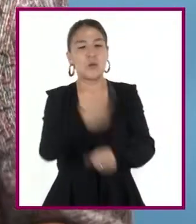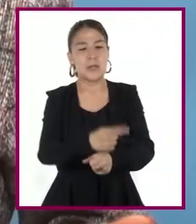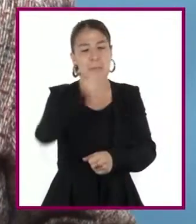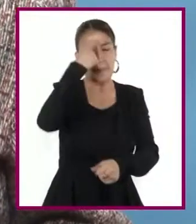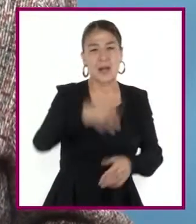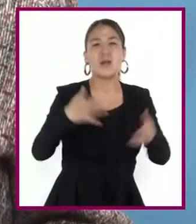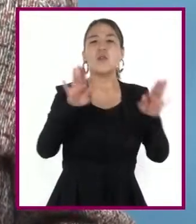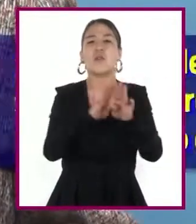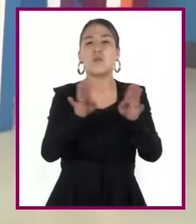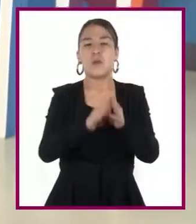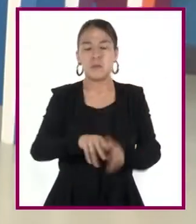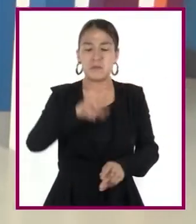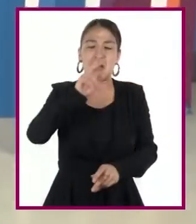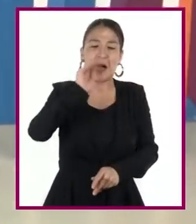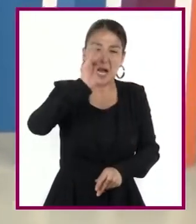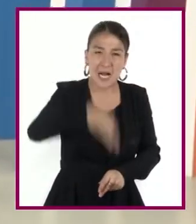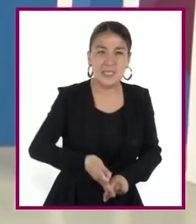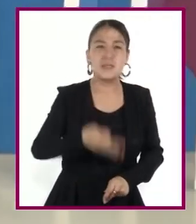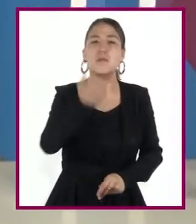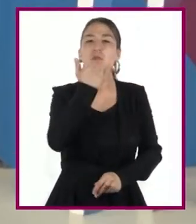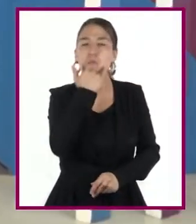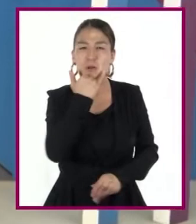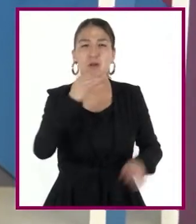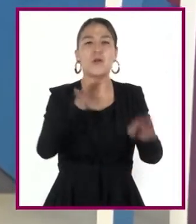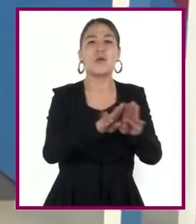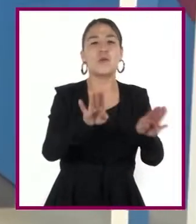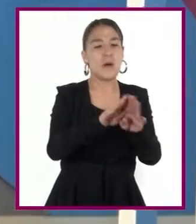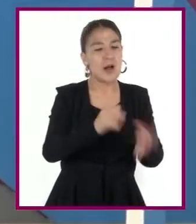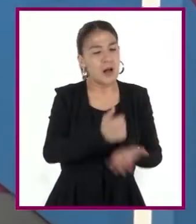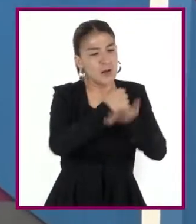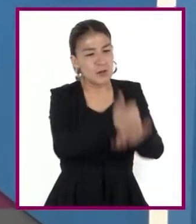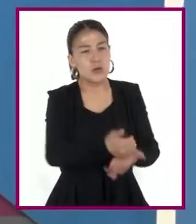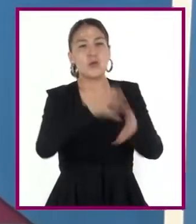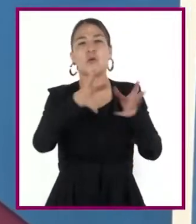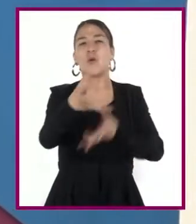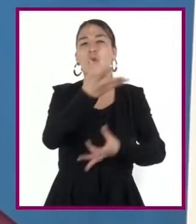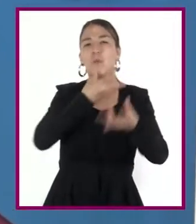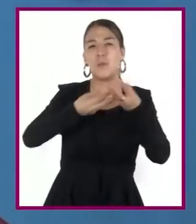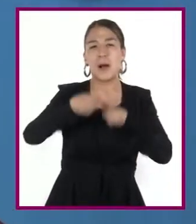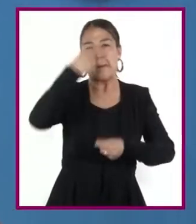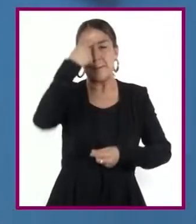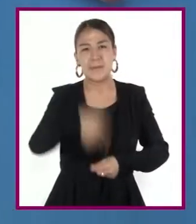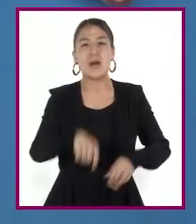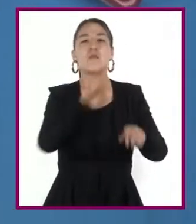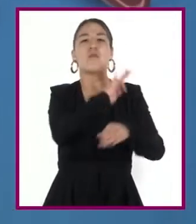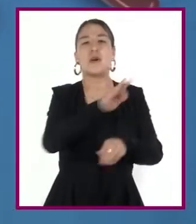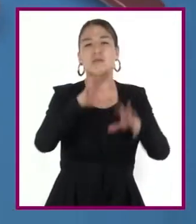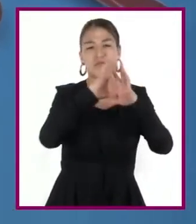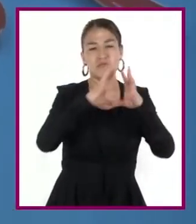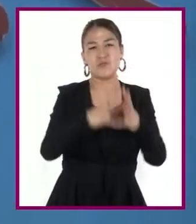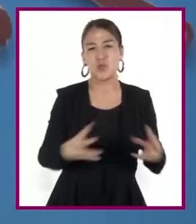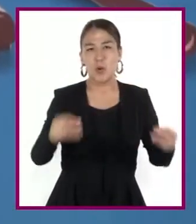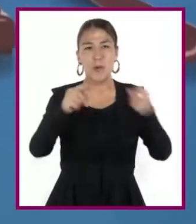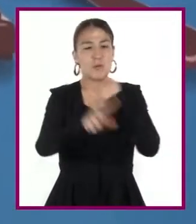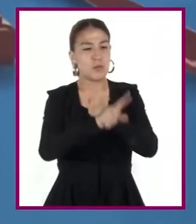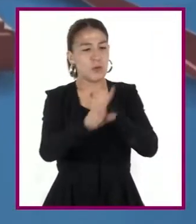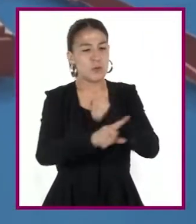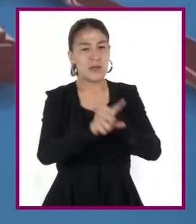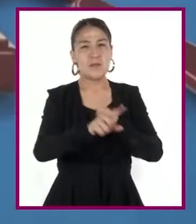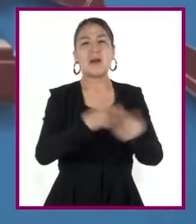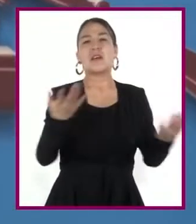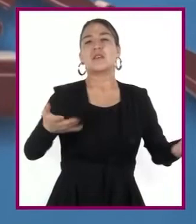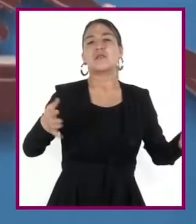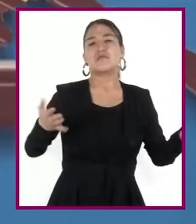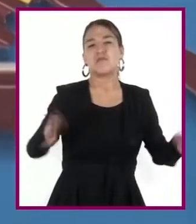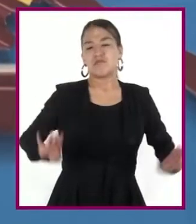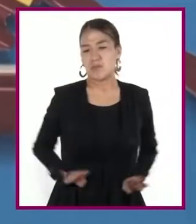perdón y la compasión, así como conseguir la cooperación para resolver problemas internacionales de carácter